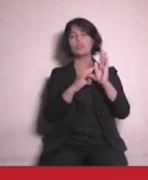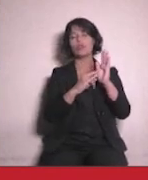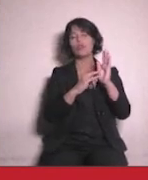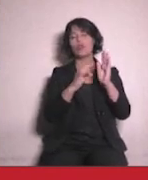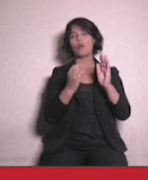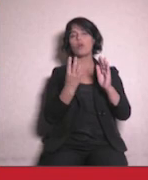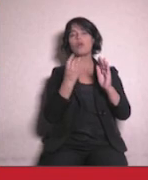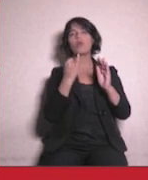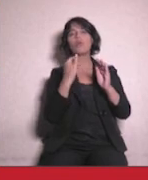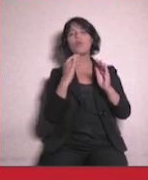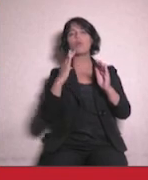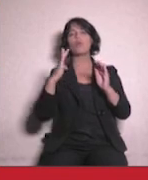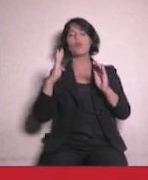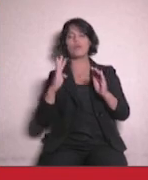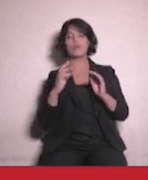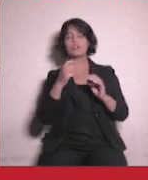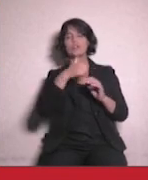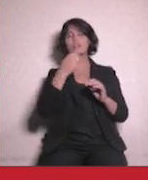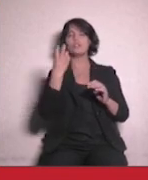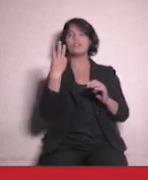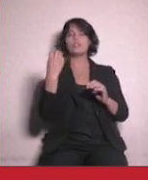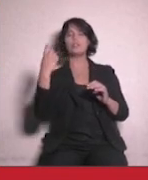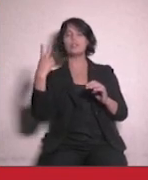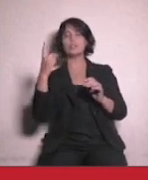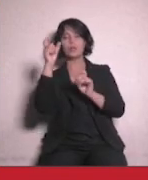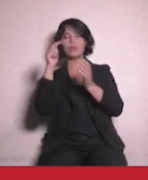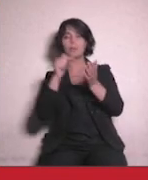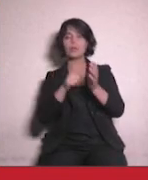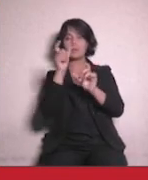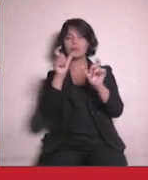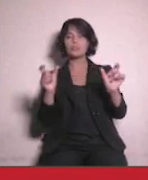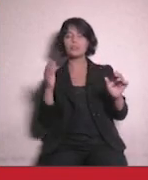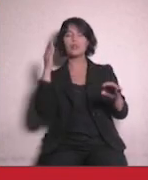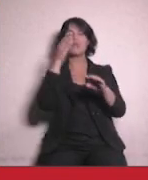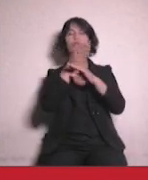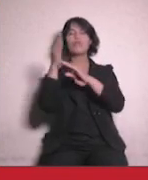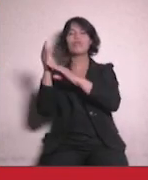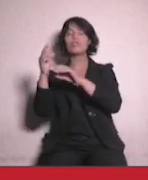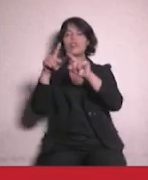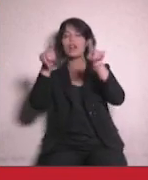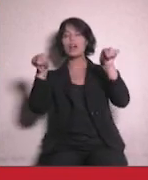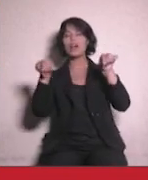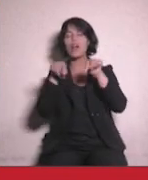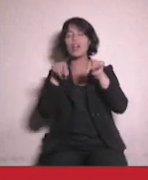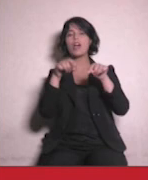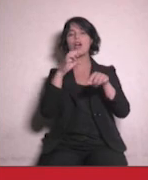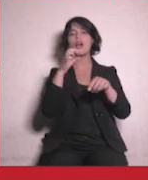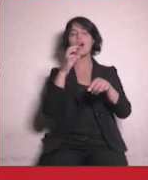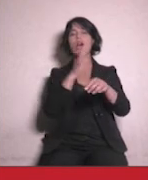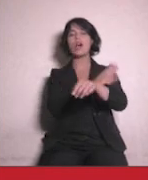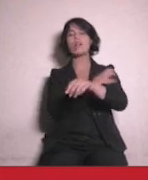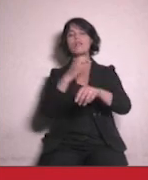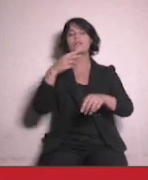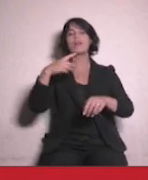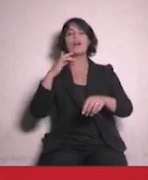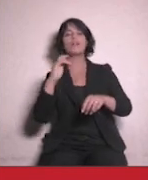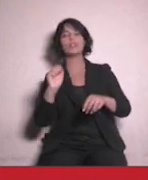privado. 632.000 personas fueron a las sucursales, varias de ellas más de una